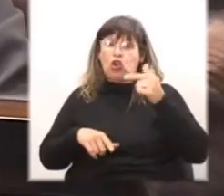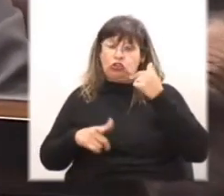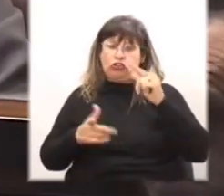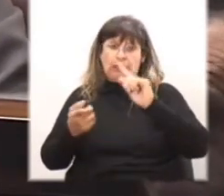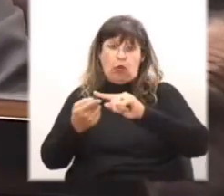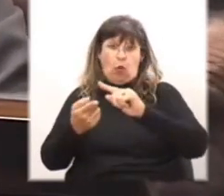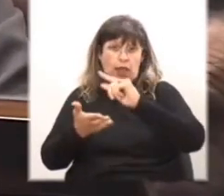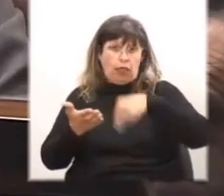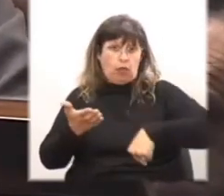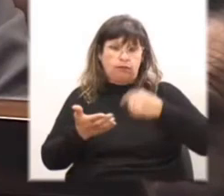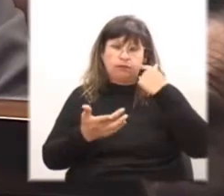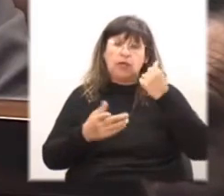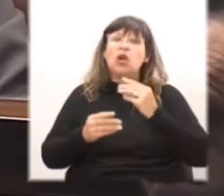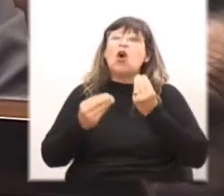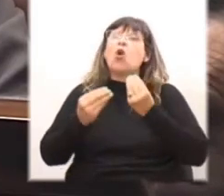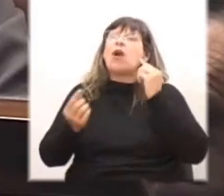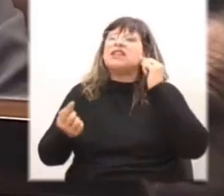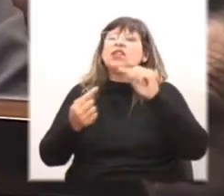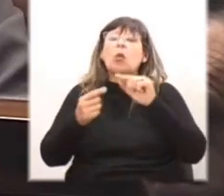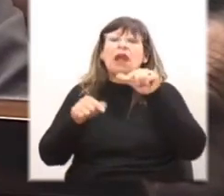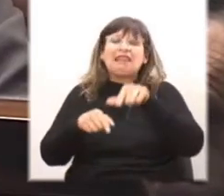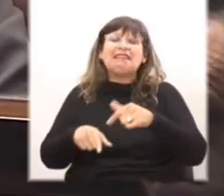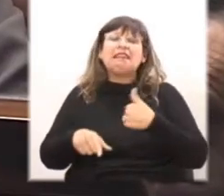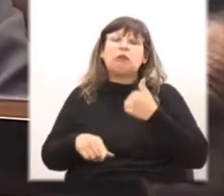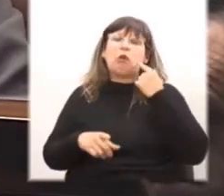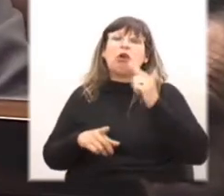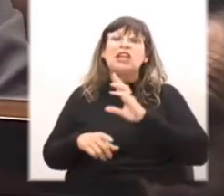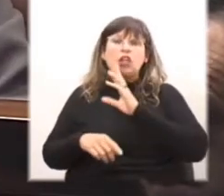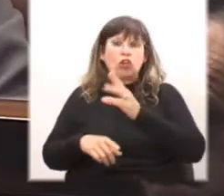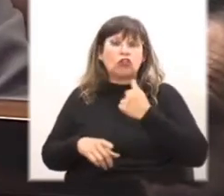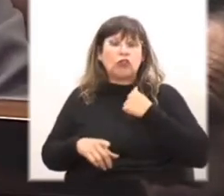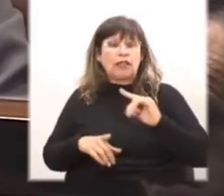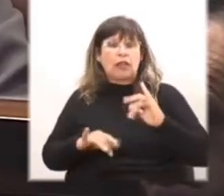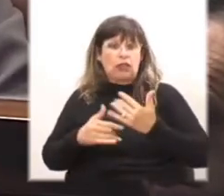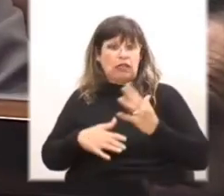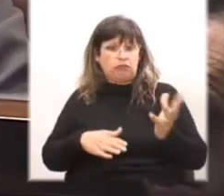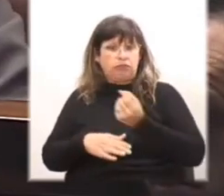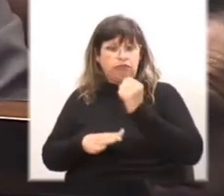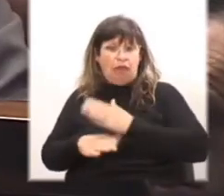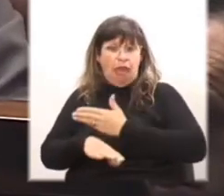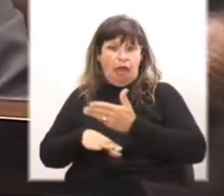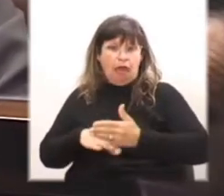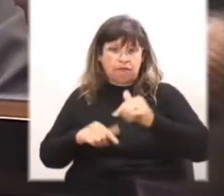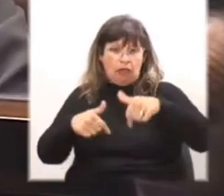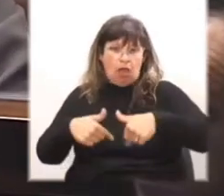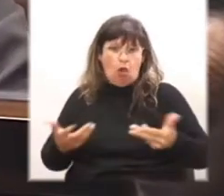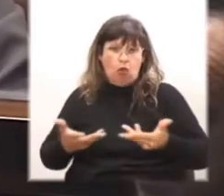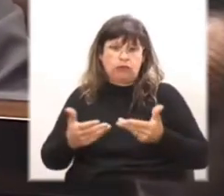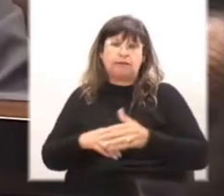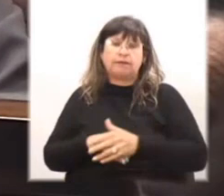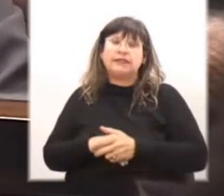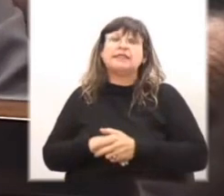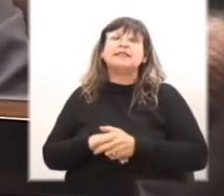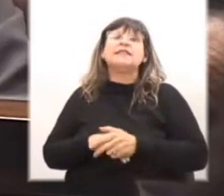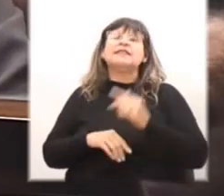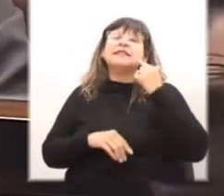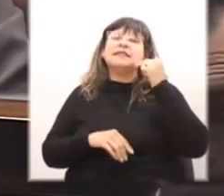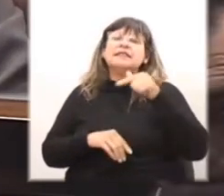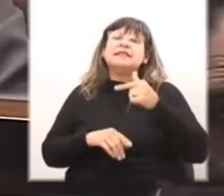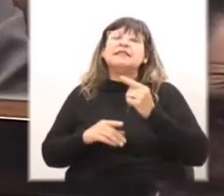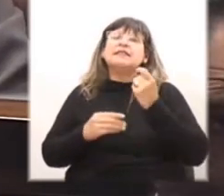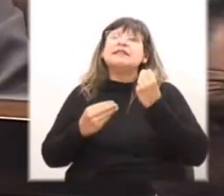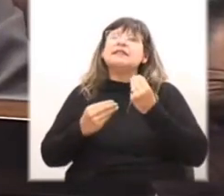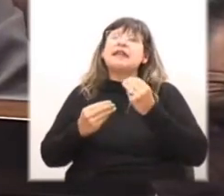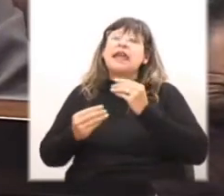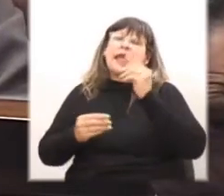son los objetivos que se persiguen con el mismo y los resultados que se han obtenido al día de hoy, qué personas o